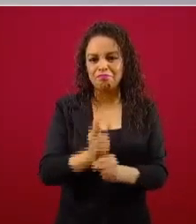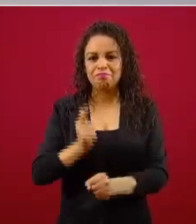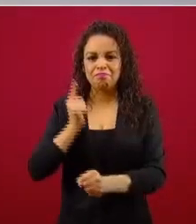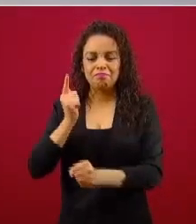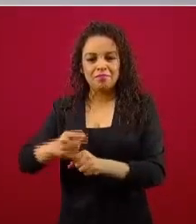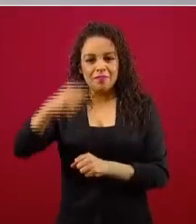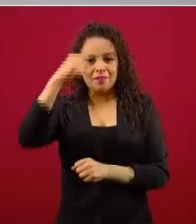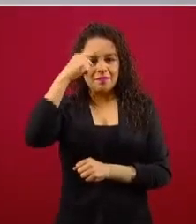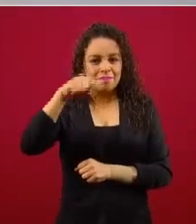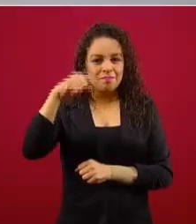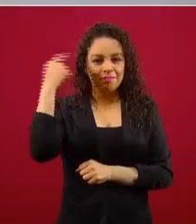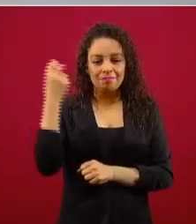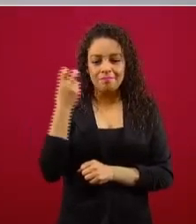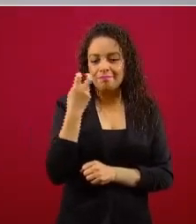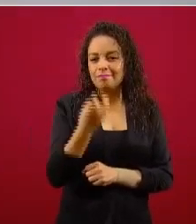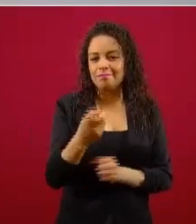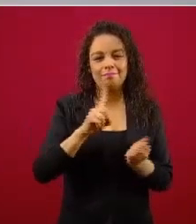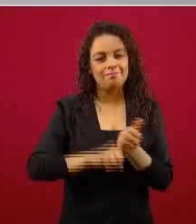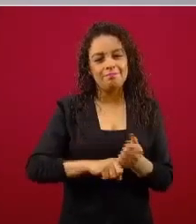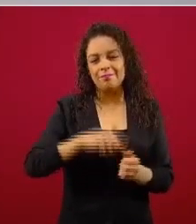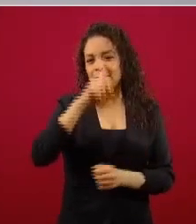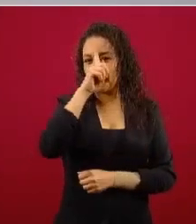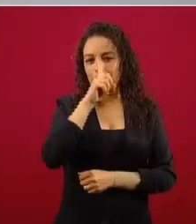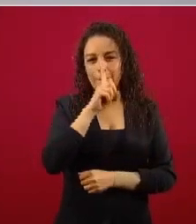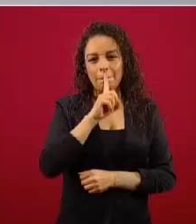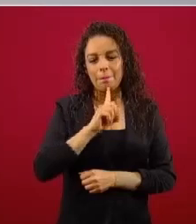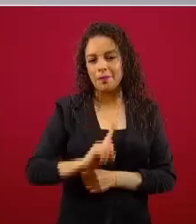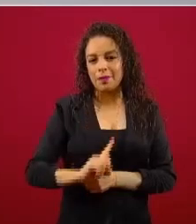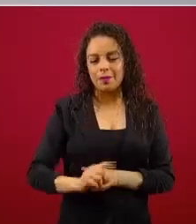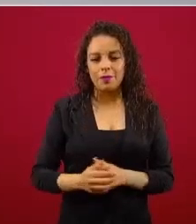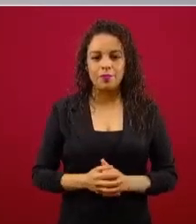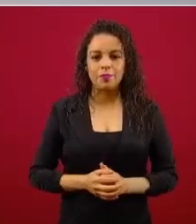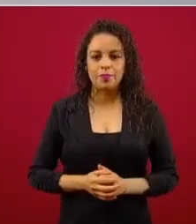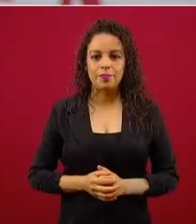El otro día sacaron unas fotos de,